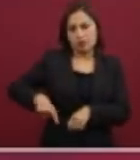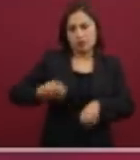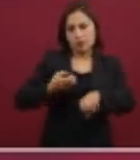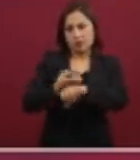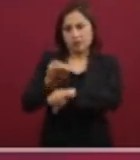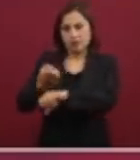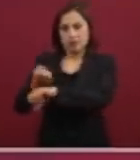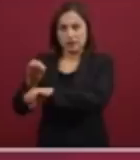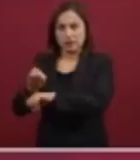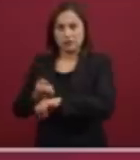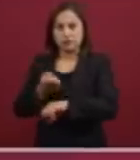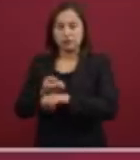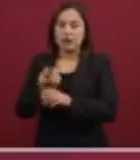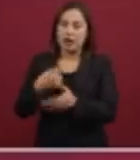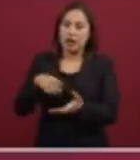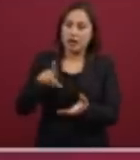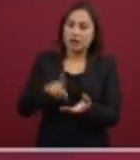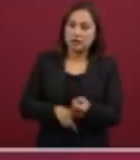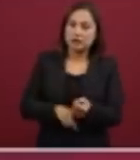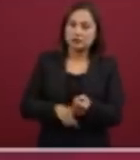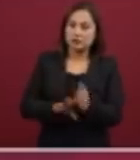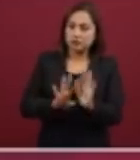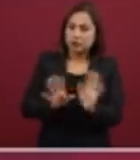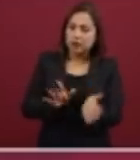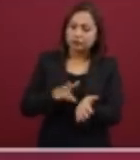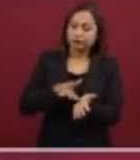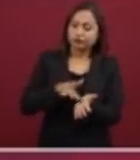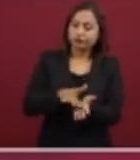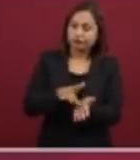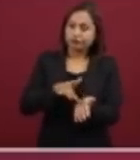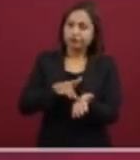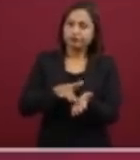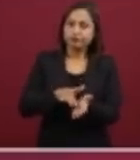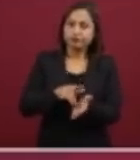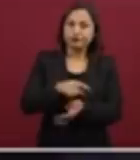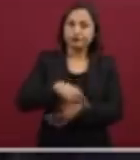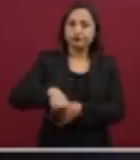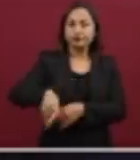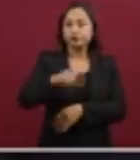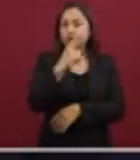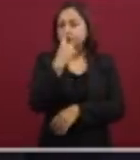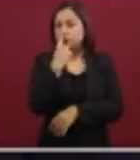ayudando mucho para limpiar